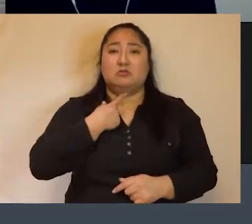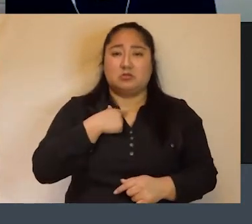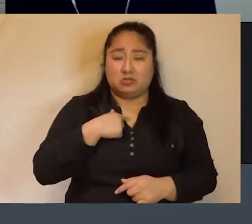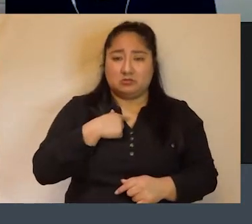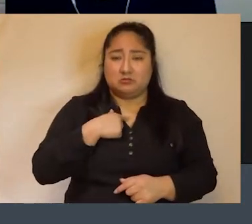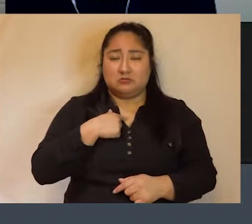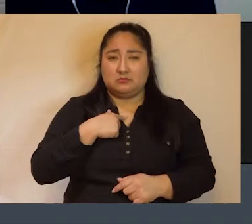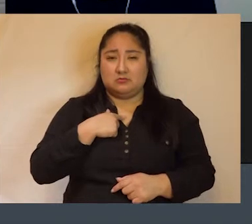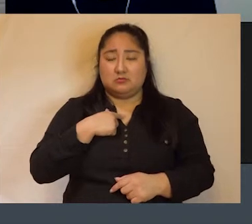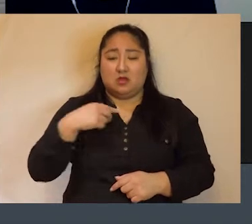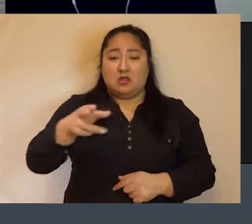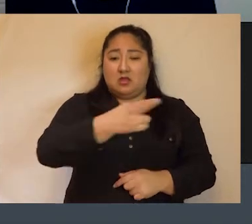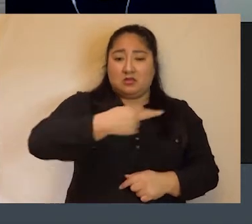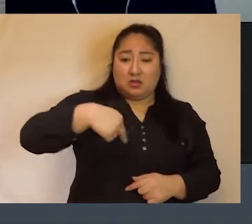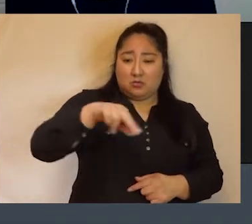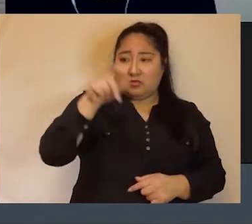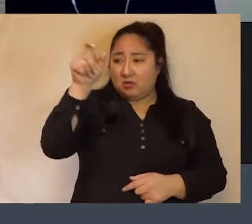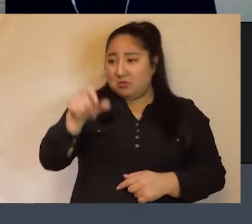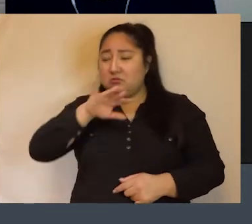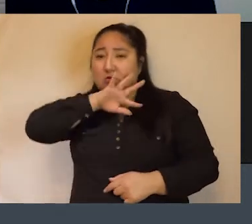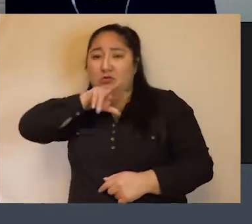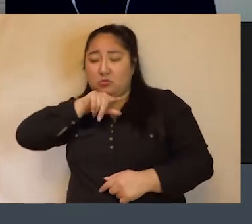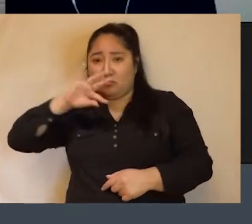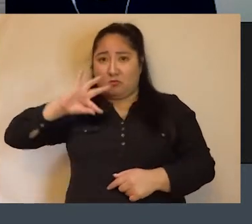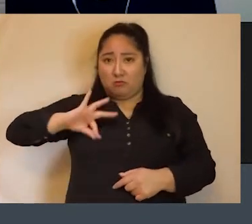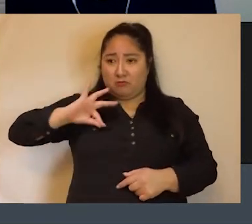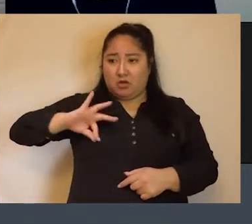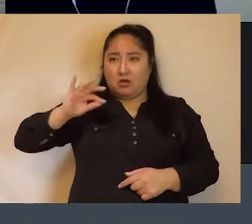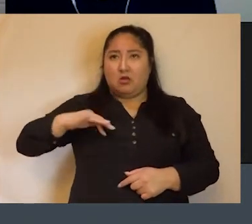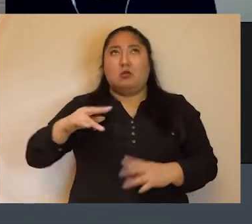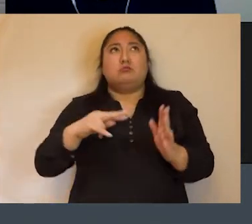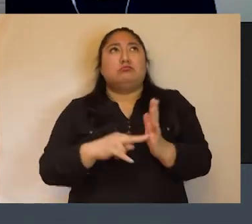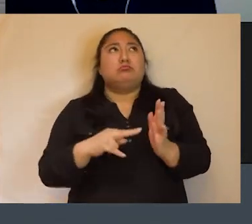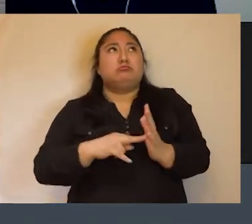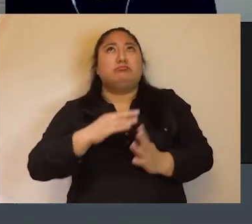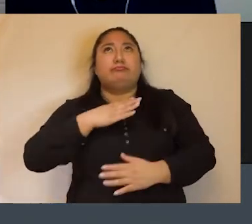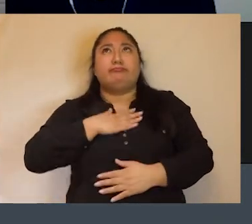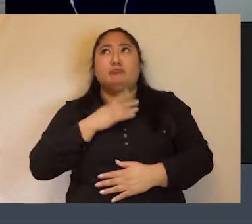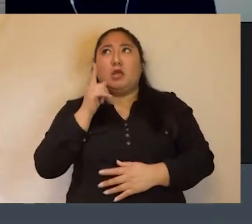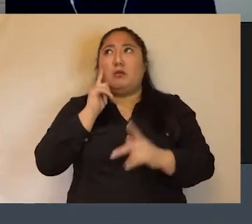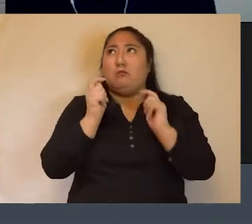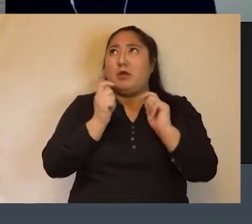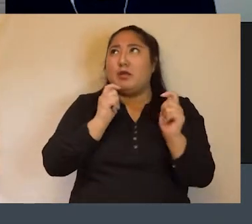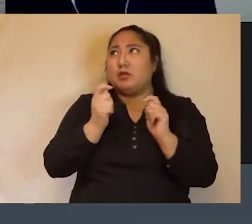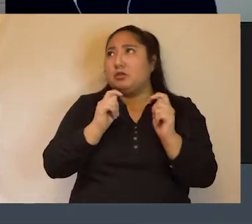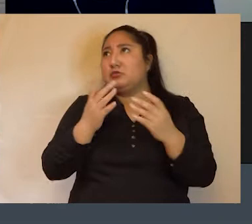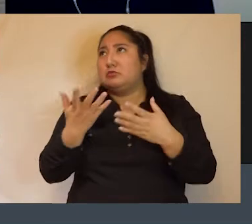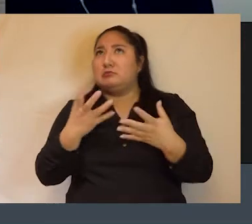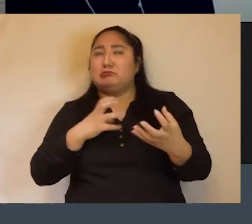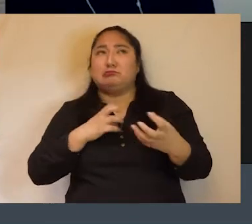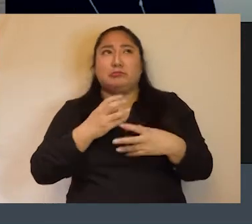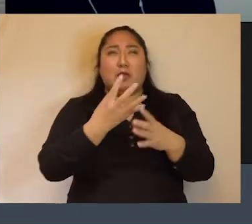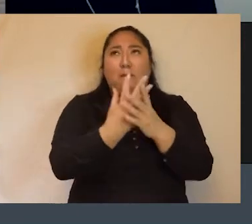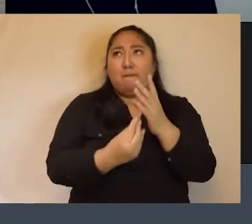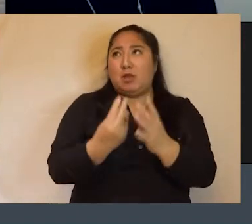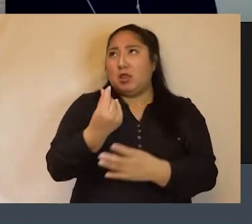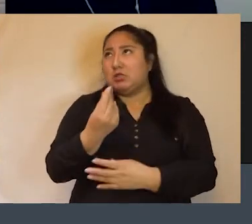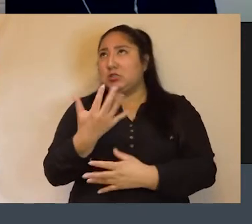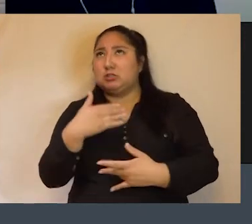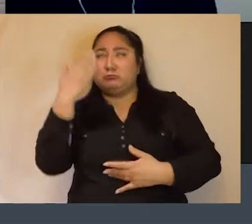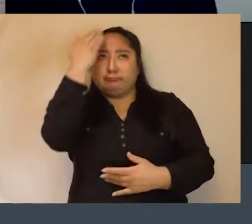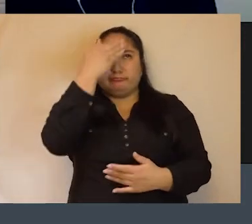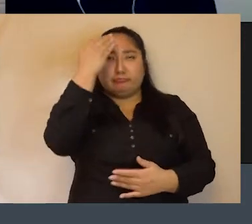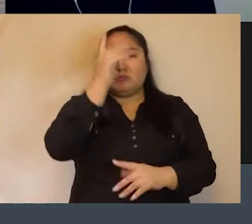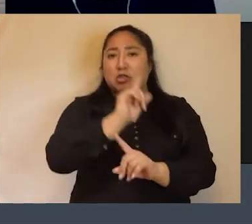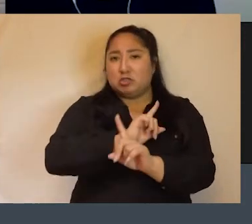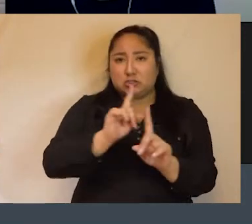Porque eso es lo que nos interesa, que nuestros jubilados no tengan que estar pendientes de los riesgos financieros los cuales pueden estar expuestos.